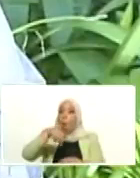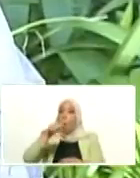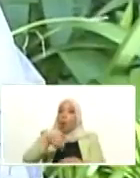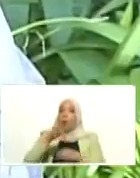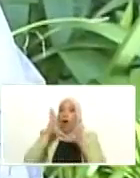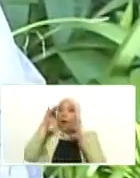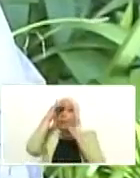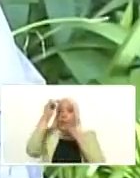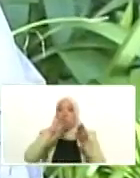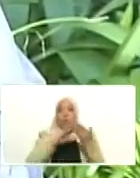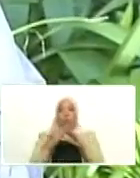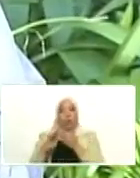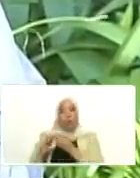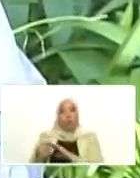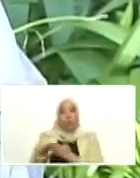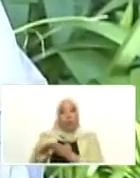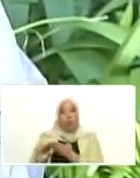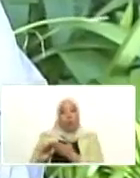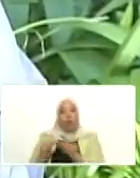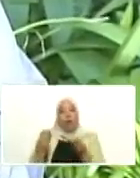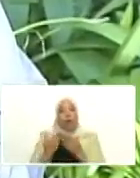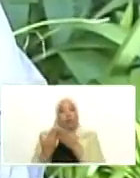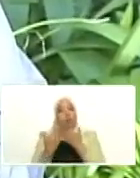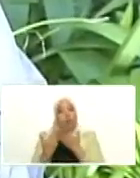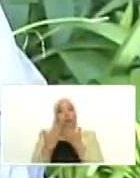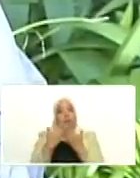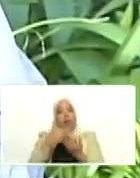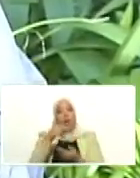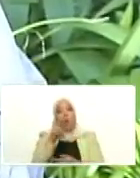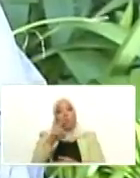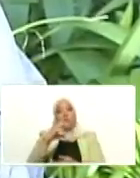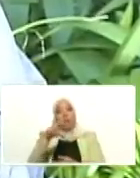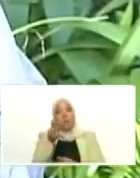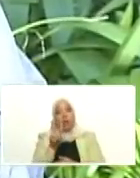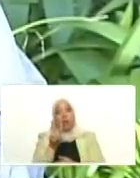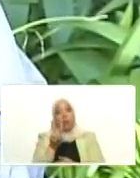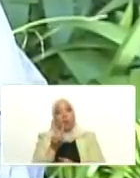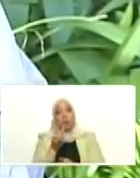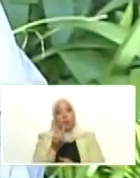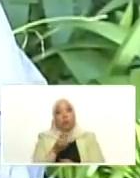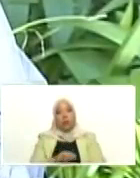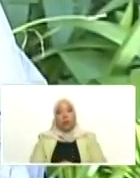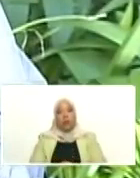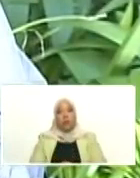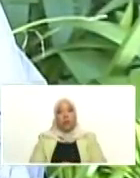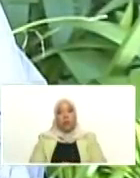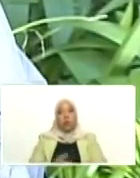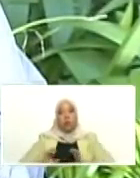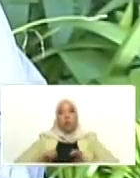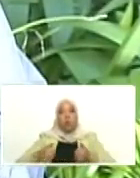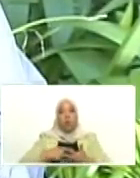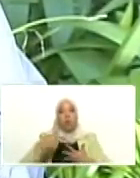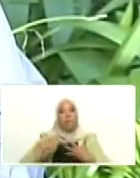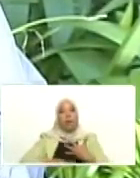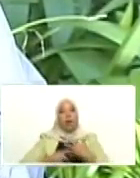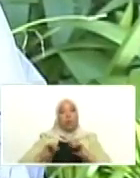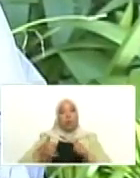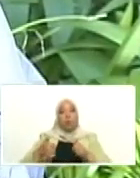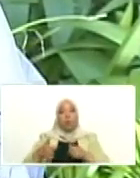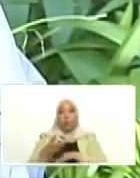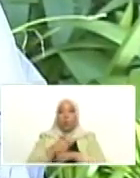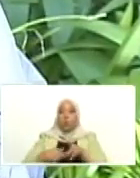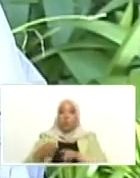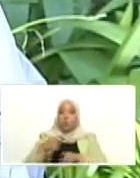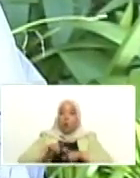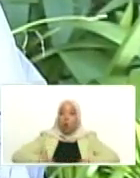atención, comunidad usevista. En primer lugar, proponen iniciar el plan de recuperación de los